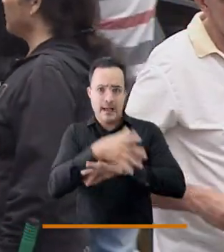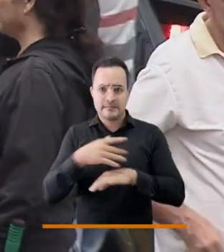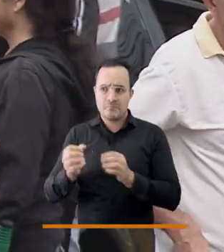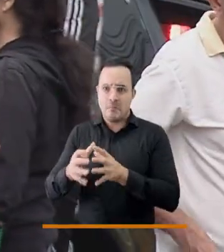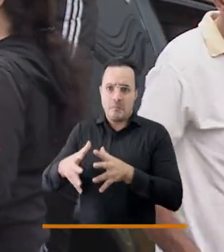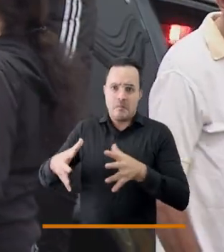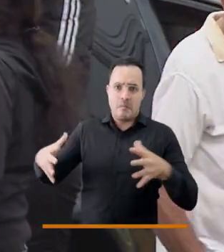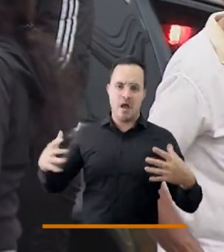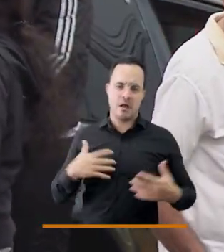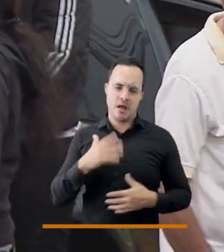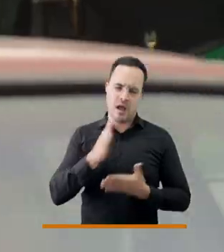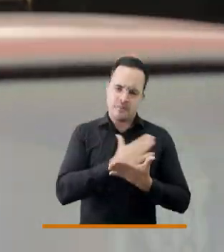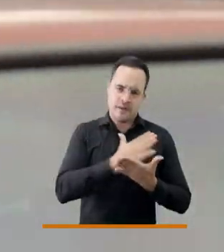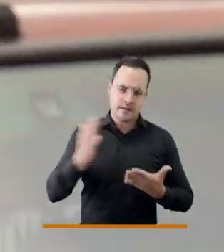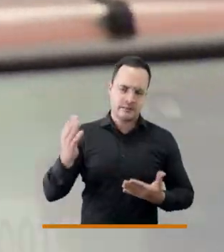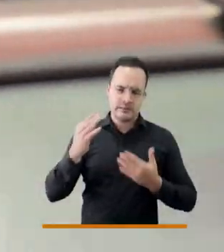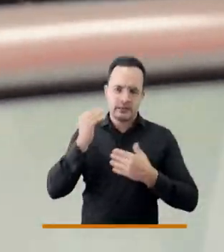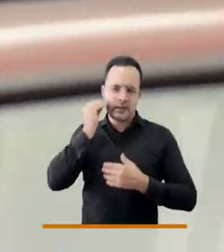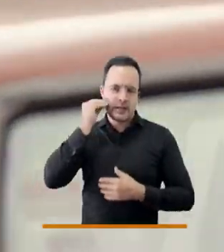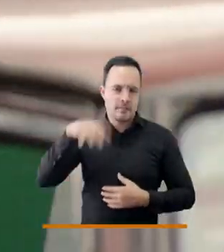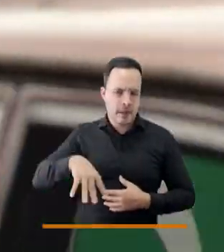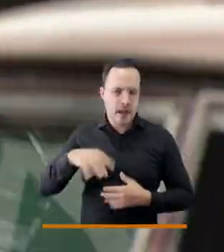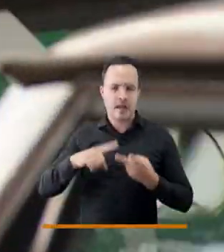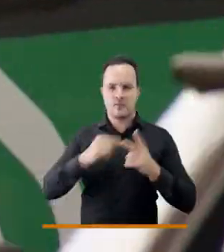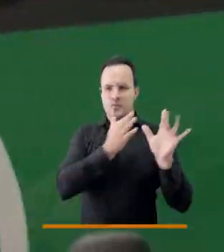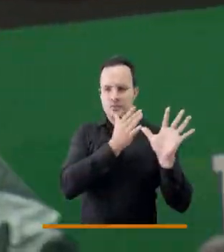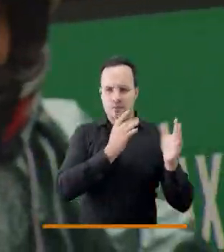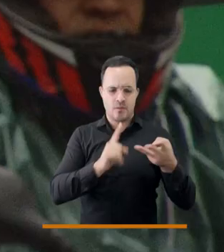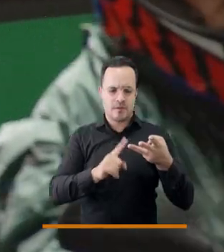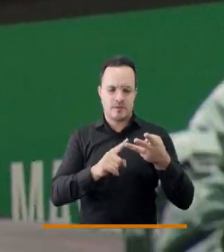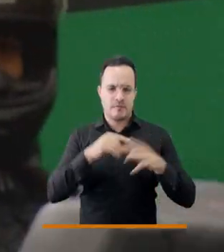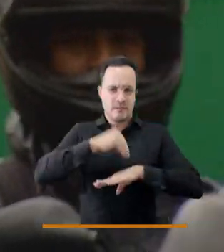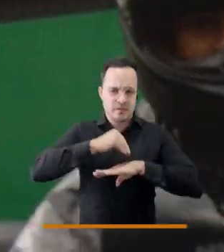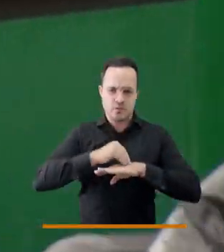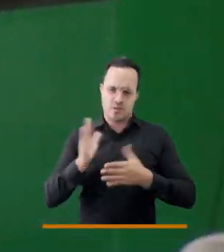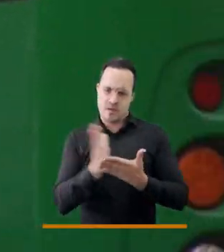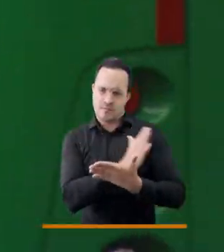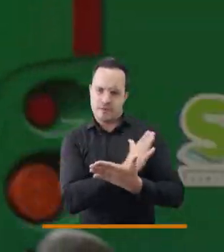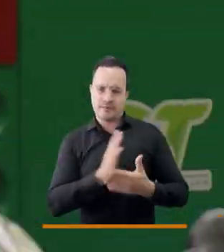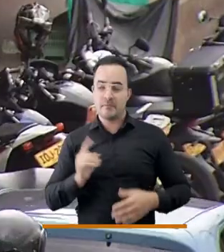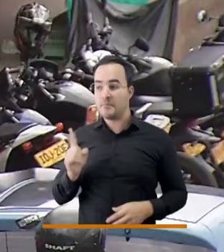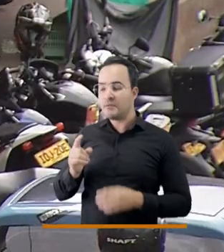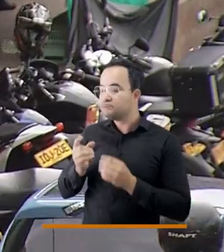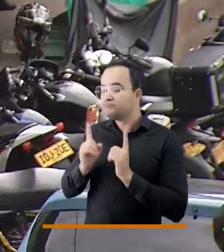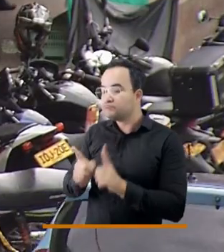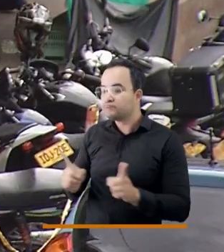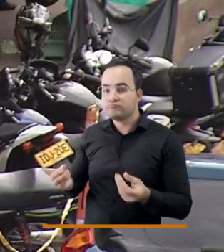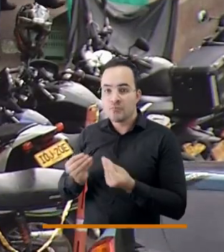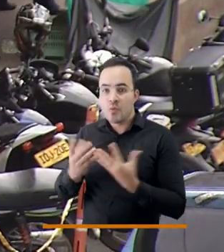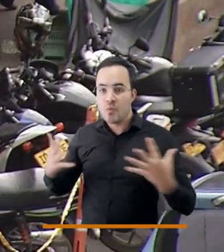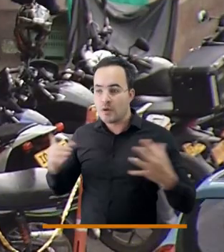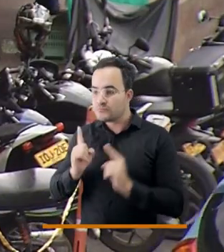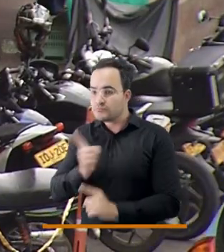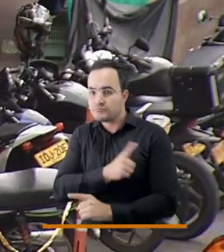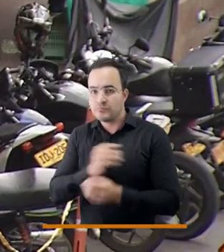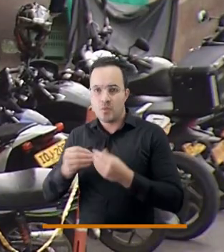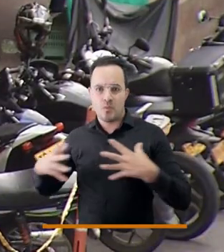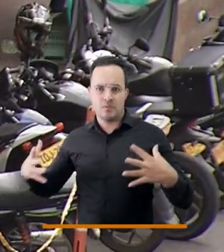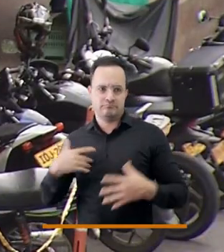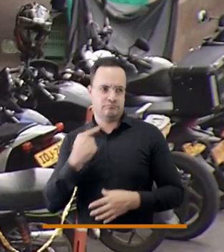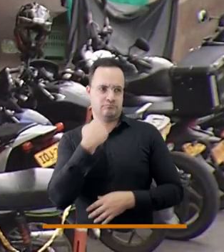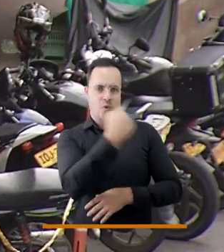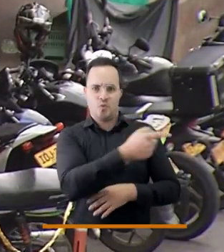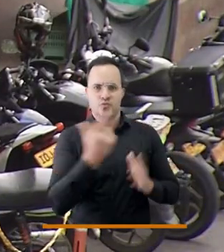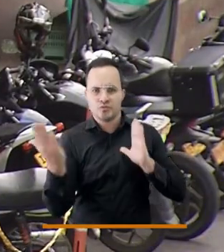área metropolitana, excepto Envigado, excepto Itagüí, excepto Abello, pero es superior esa población a los demás